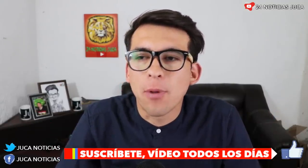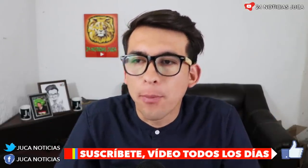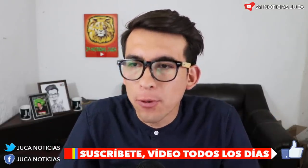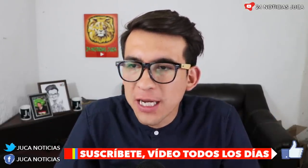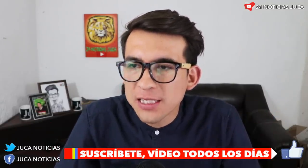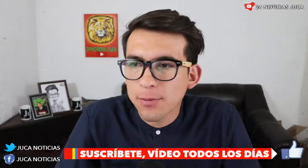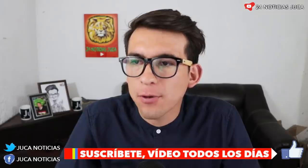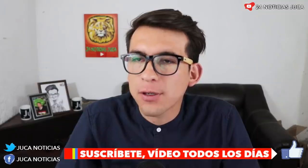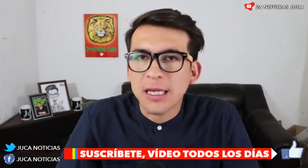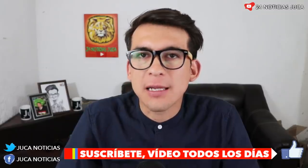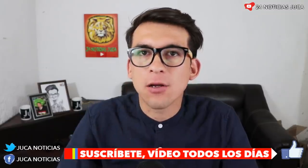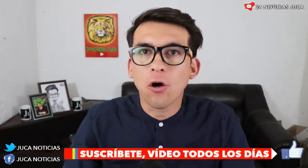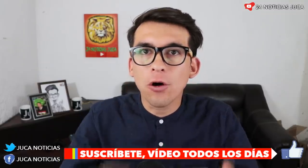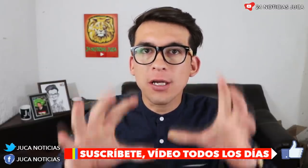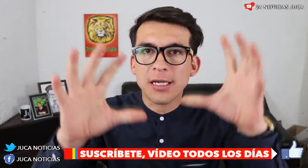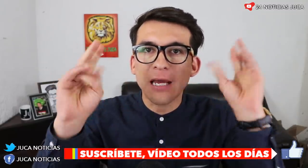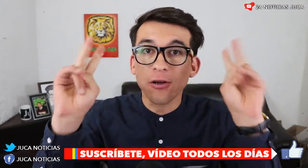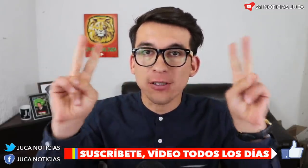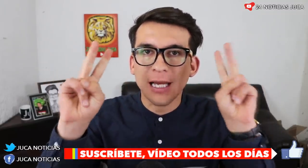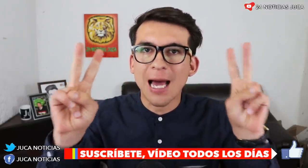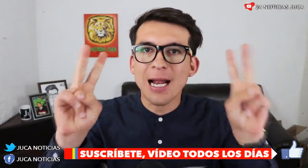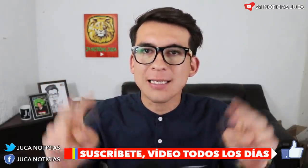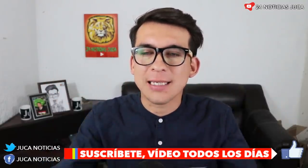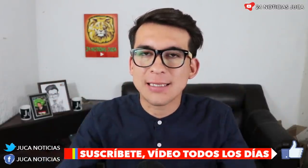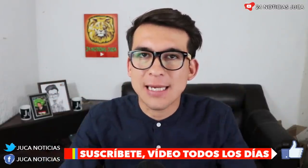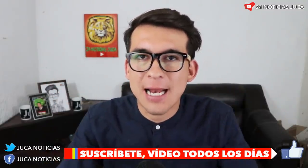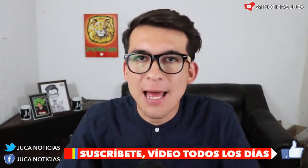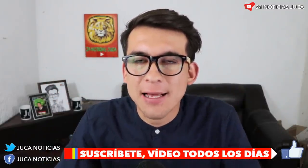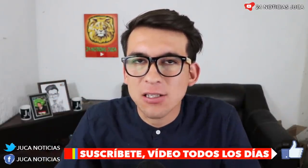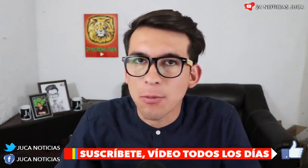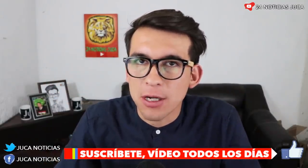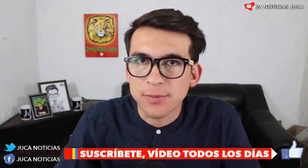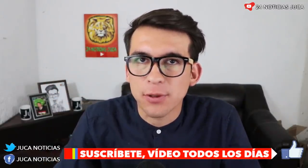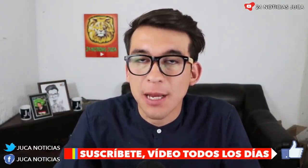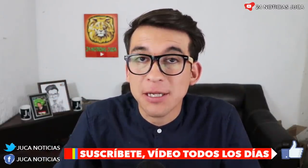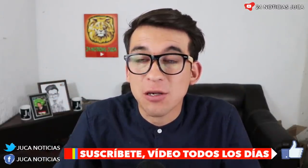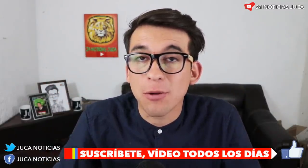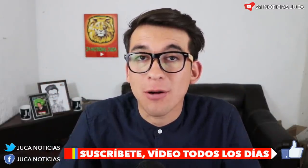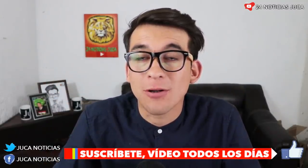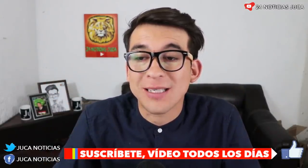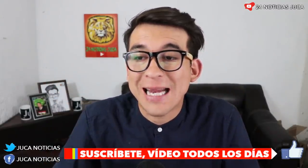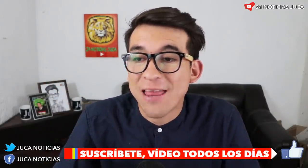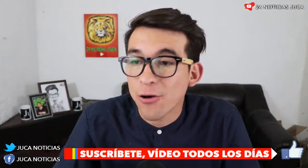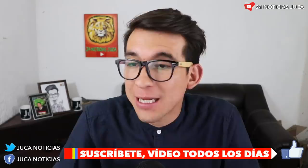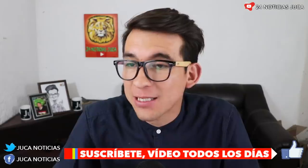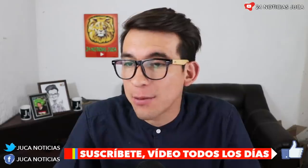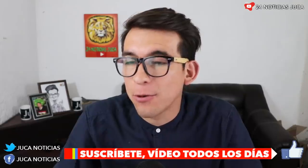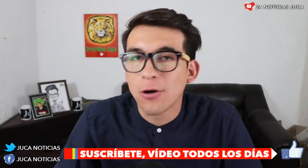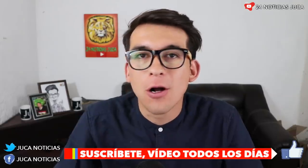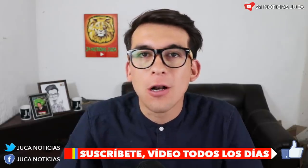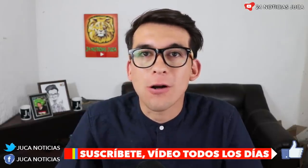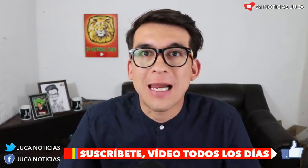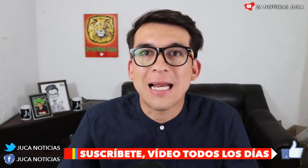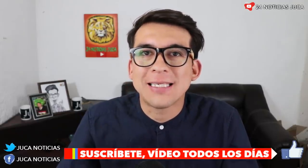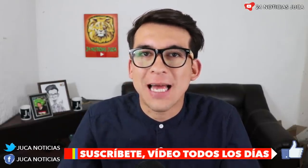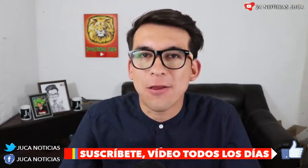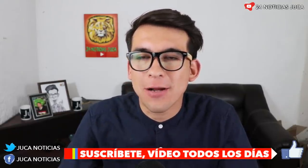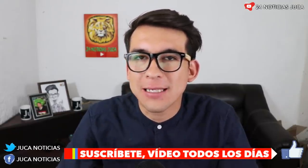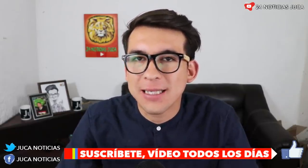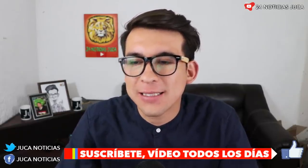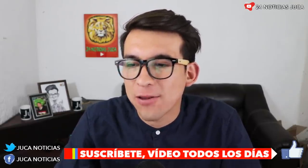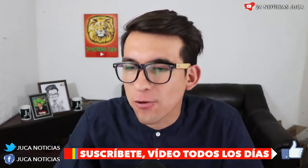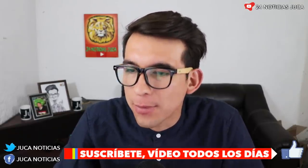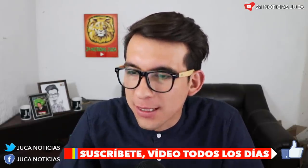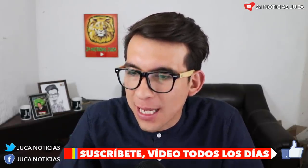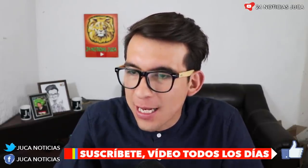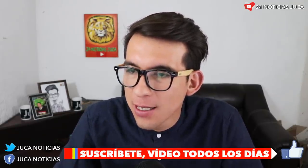del populismo quien hoy ya hay dos caras señaladas como responsables como los creadores como los realizadores